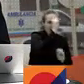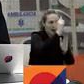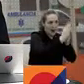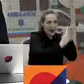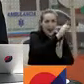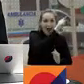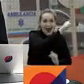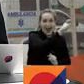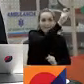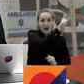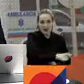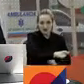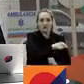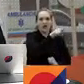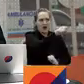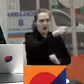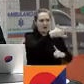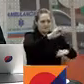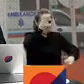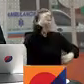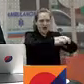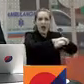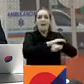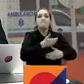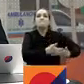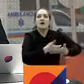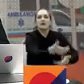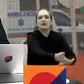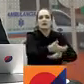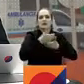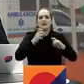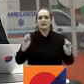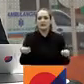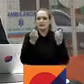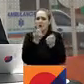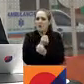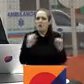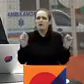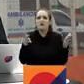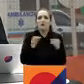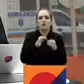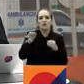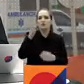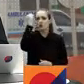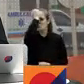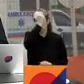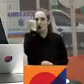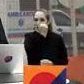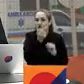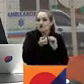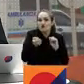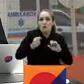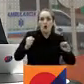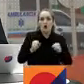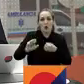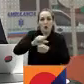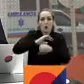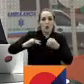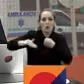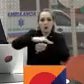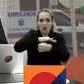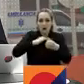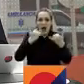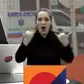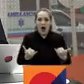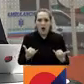recuperar al bebé. Esto realmente es aberrante. Los hechos ocurrieron en una vereda del municipio de Soacha, en Cundinamarca, y se habría pagado por este